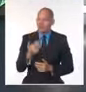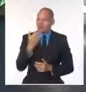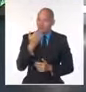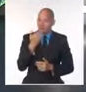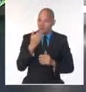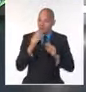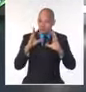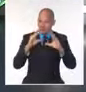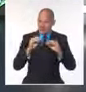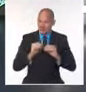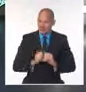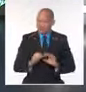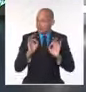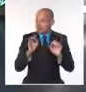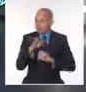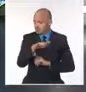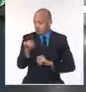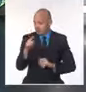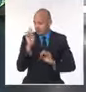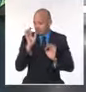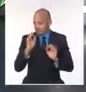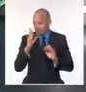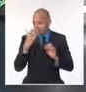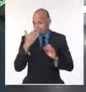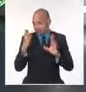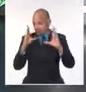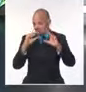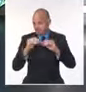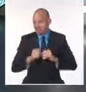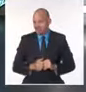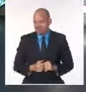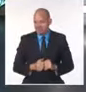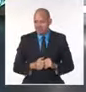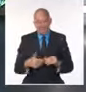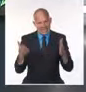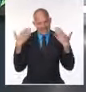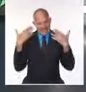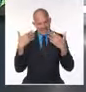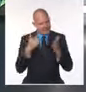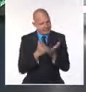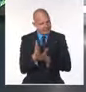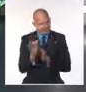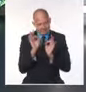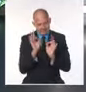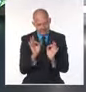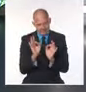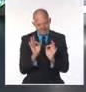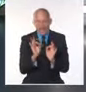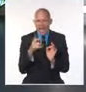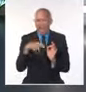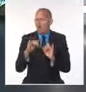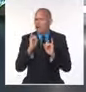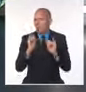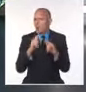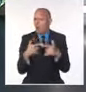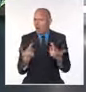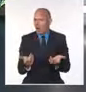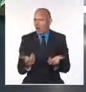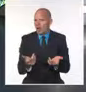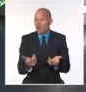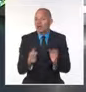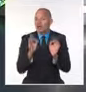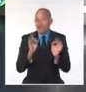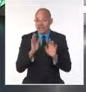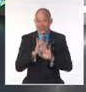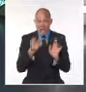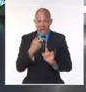Gisel y también a los amigos televidentes bueno que hablemos de que continúe el calor Ya no es noticia pero sí creo que es importante señalar que en cinco provincias